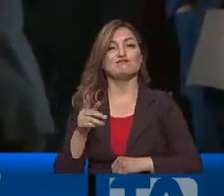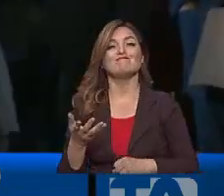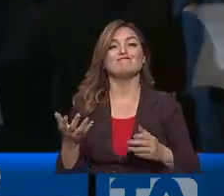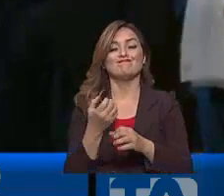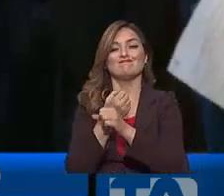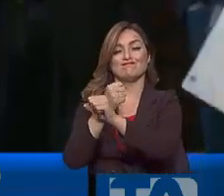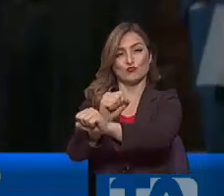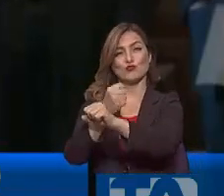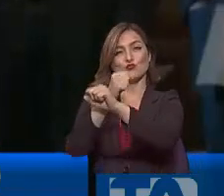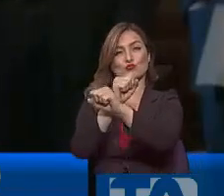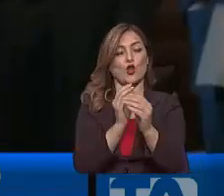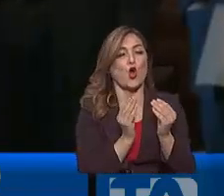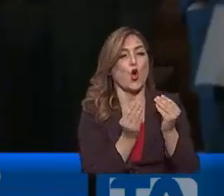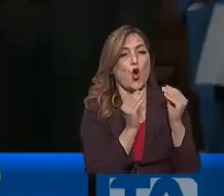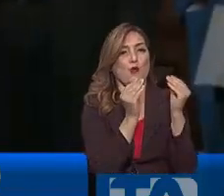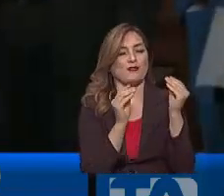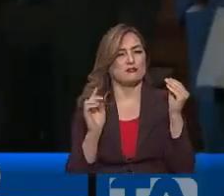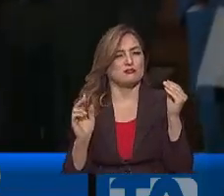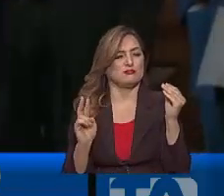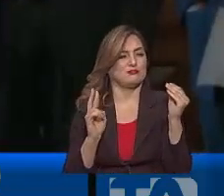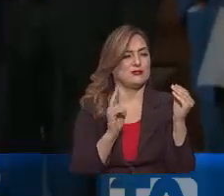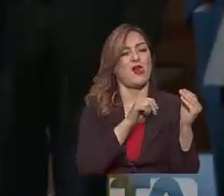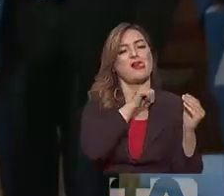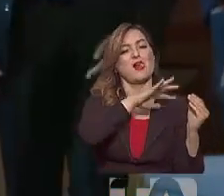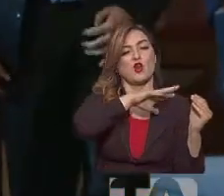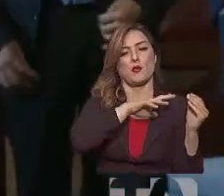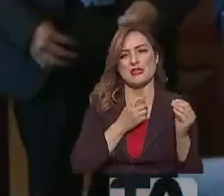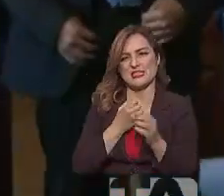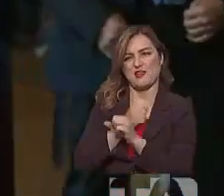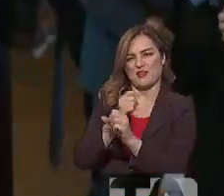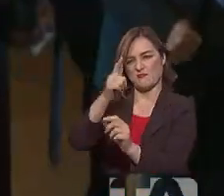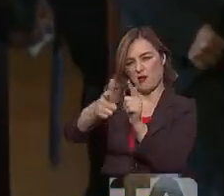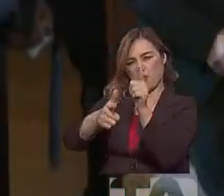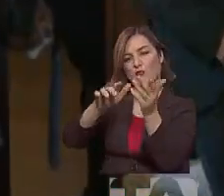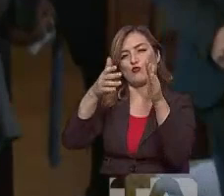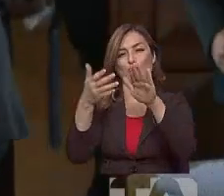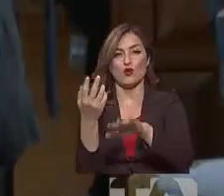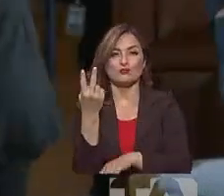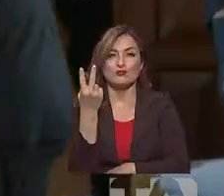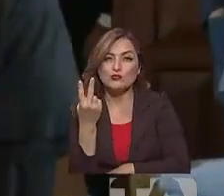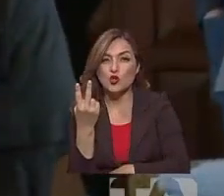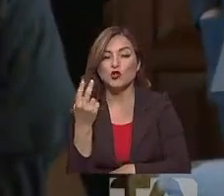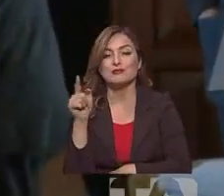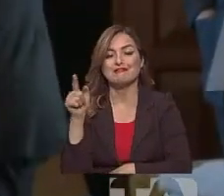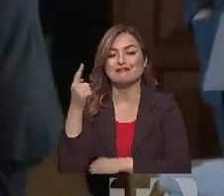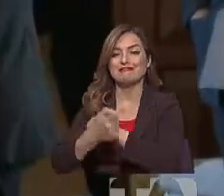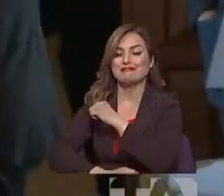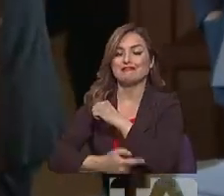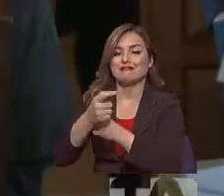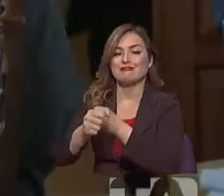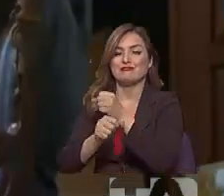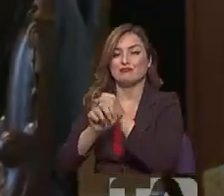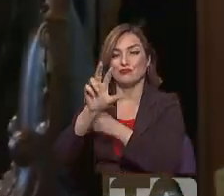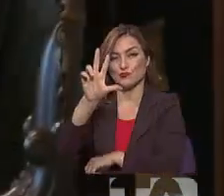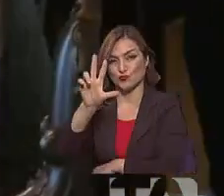en defensa de un adolescente en la ciudad de Riobamba y que, por la muerte del presunto delincuente que actuaba en ese